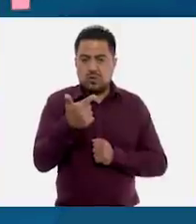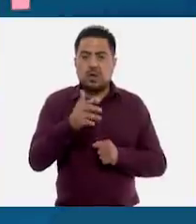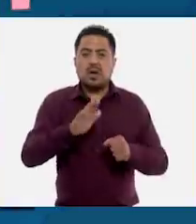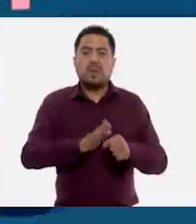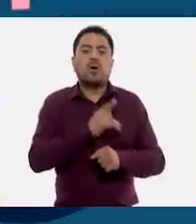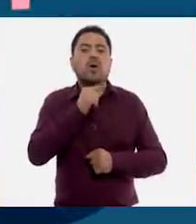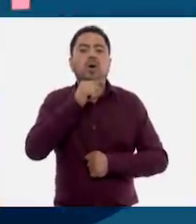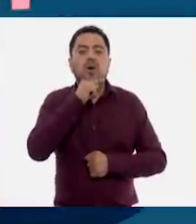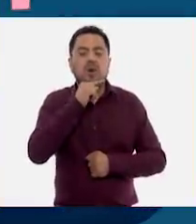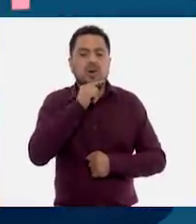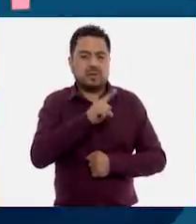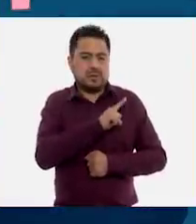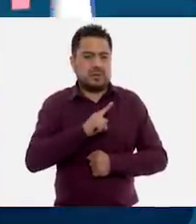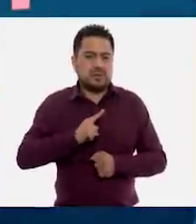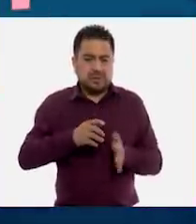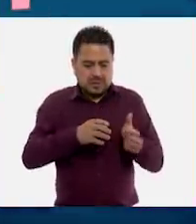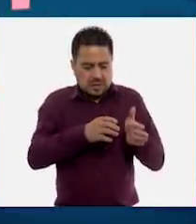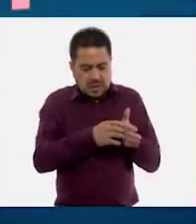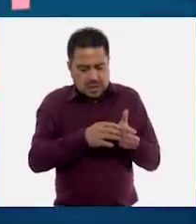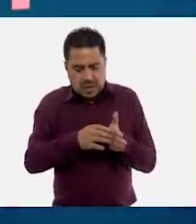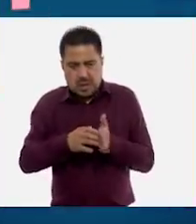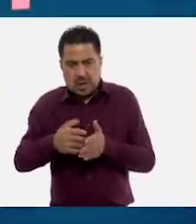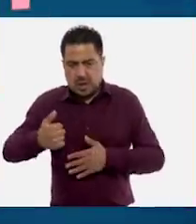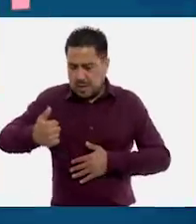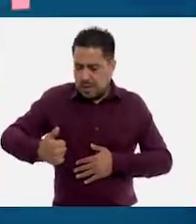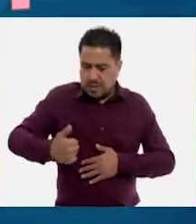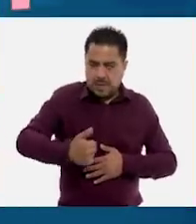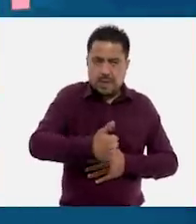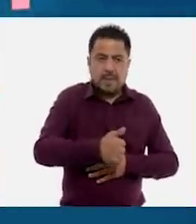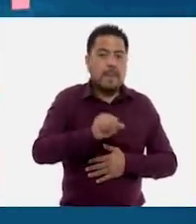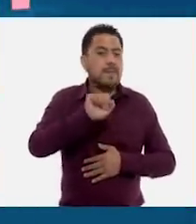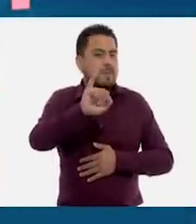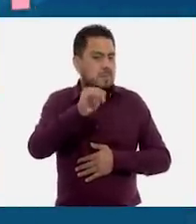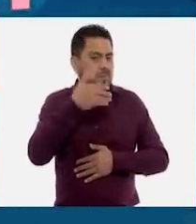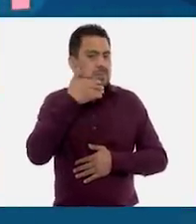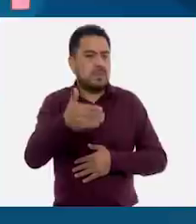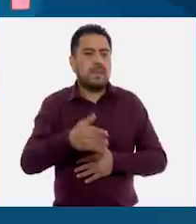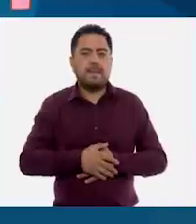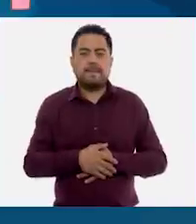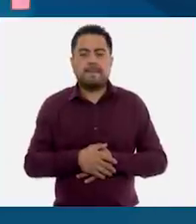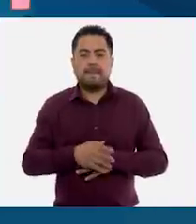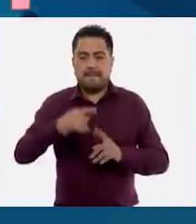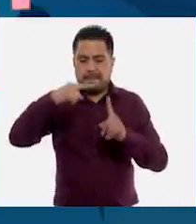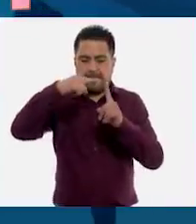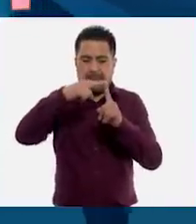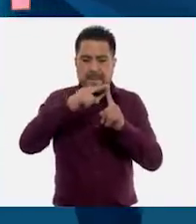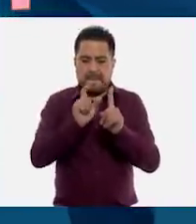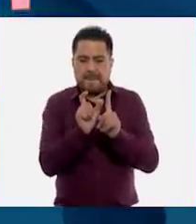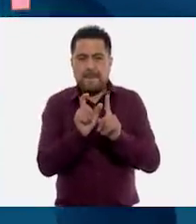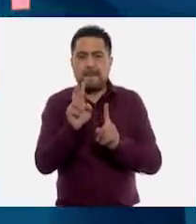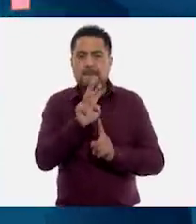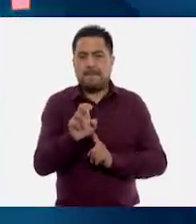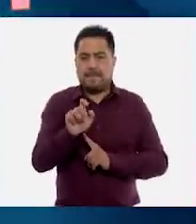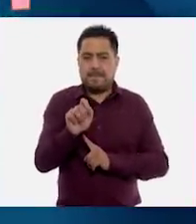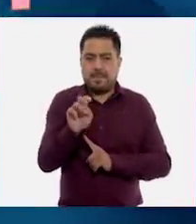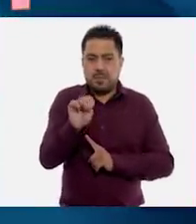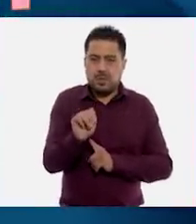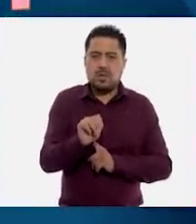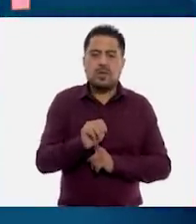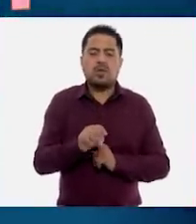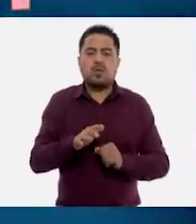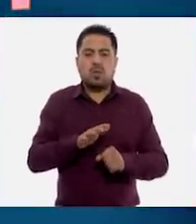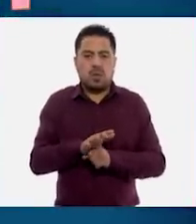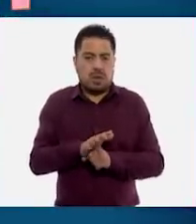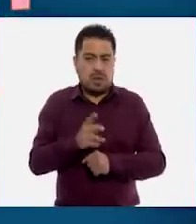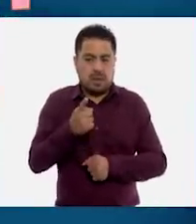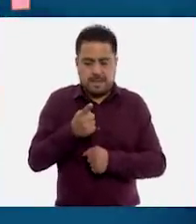los lápices que se tienen que guardar en cada caja. Muy bien. El dividendo es 329, en el caso